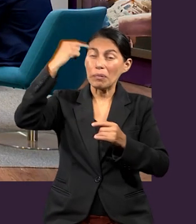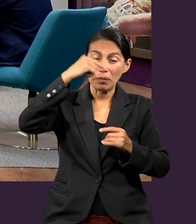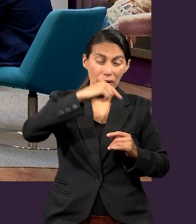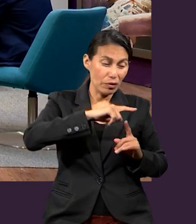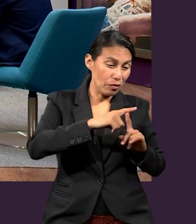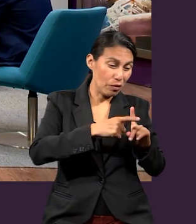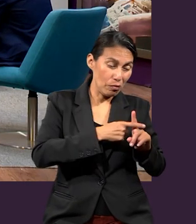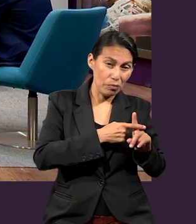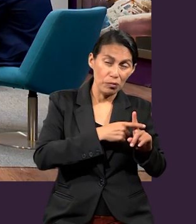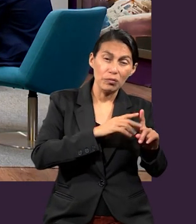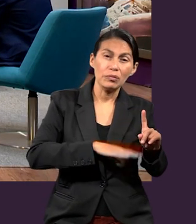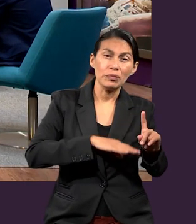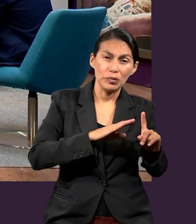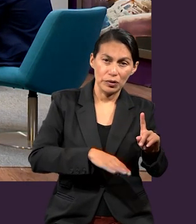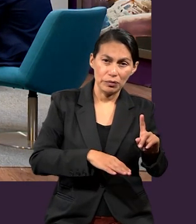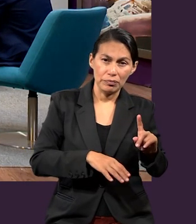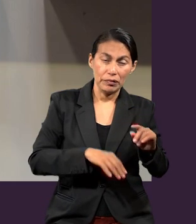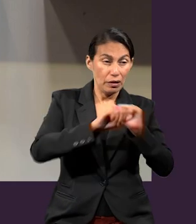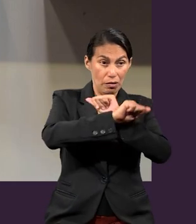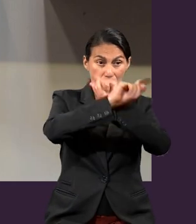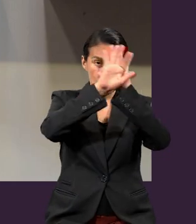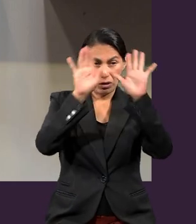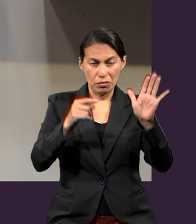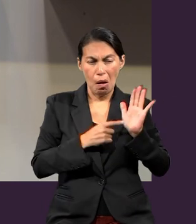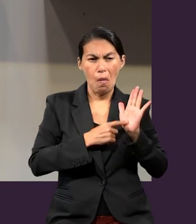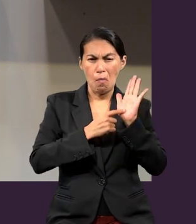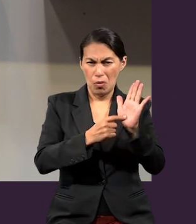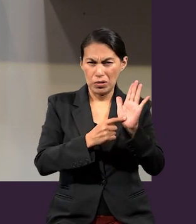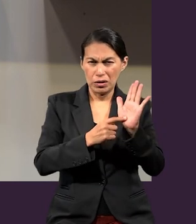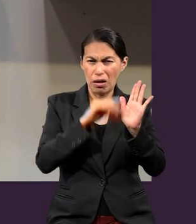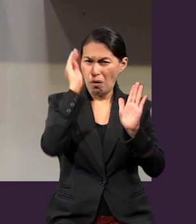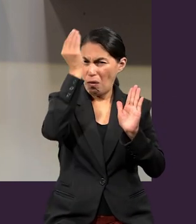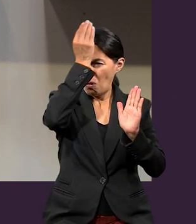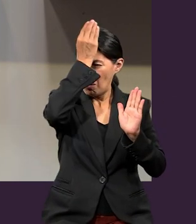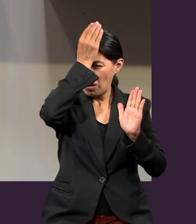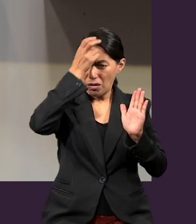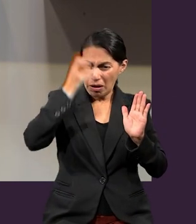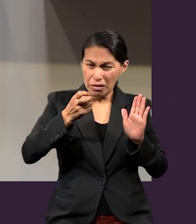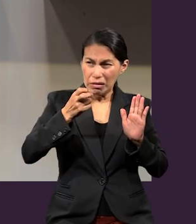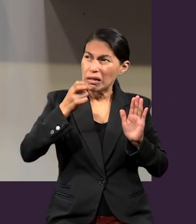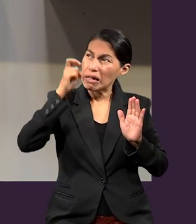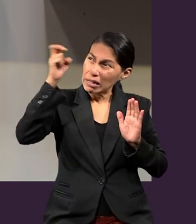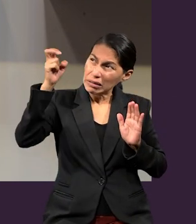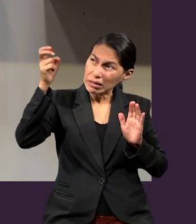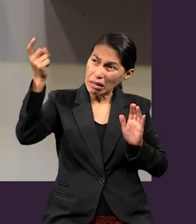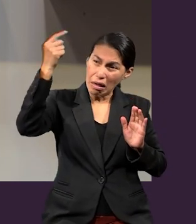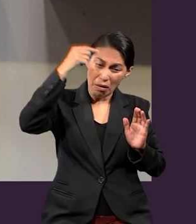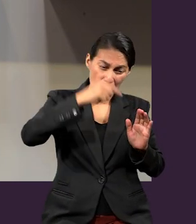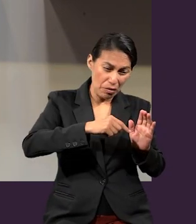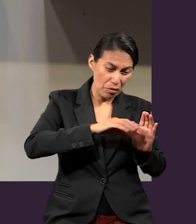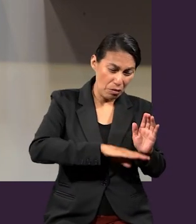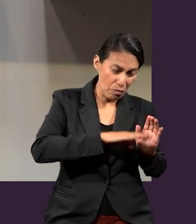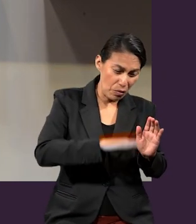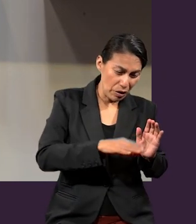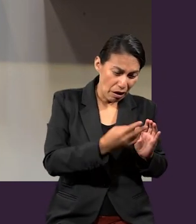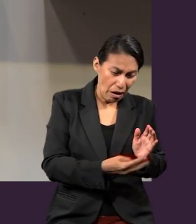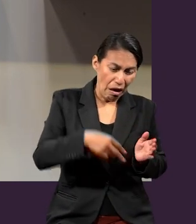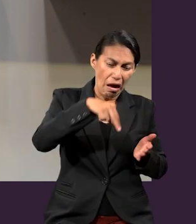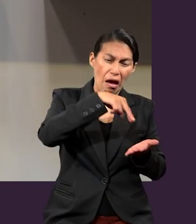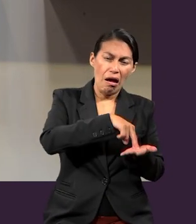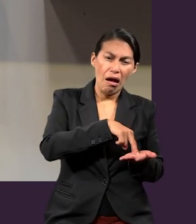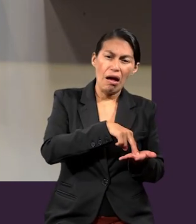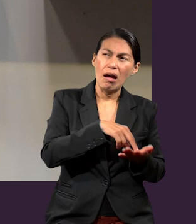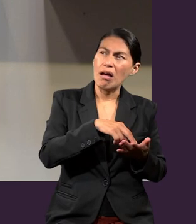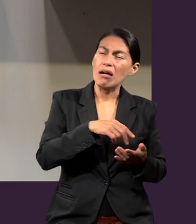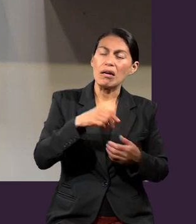el libro de Apocalipsis presenta a ese Cordero que fue sacrificado para que nosotros pudiésemos